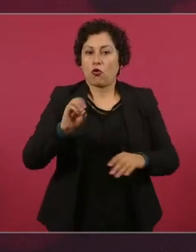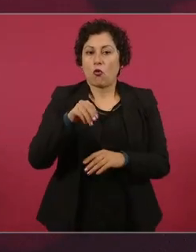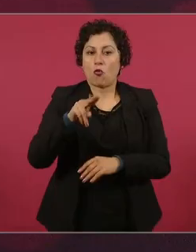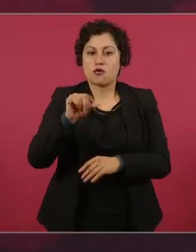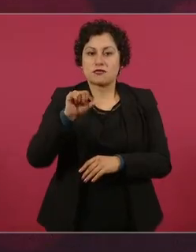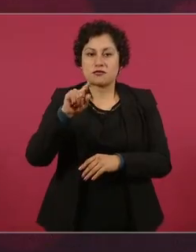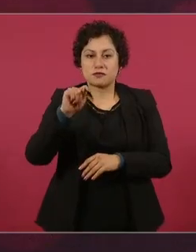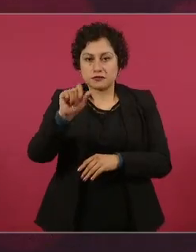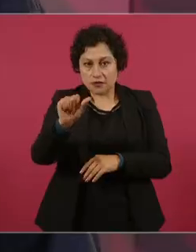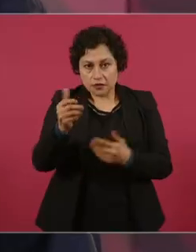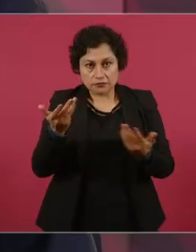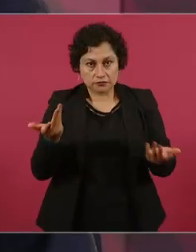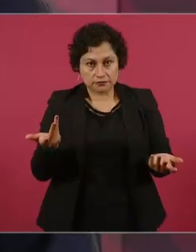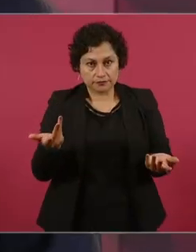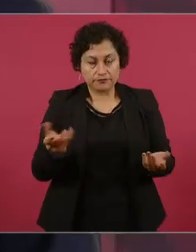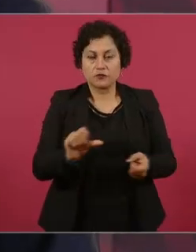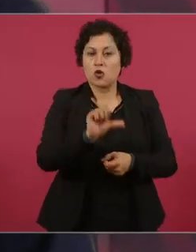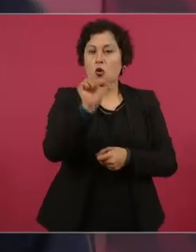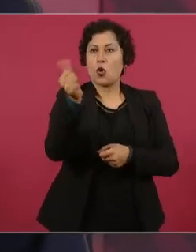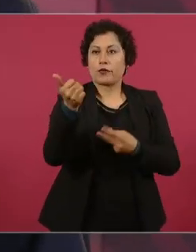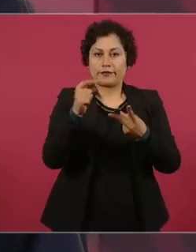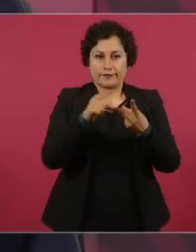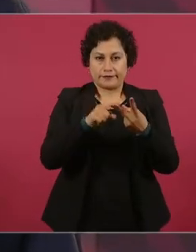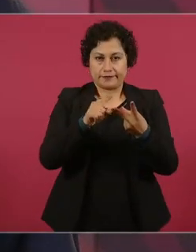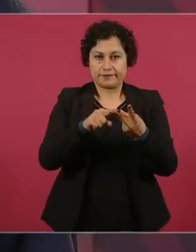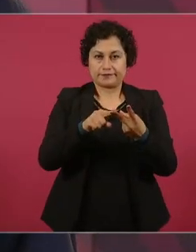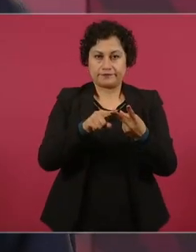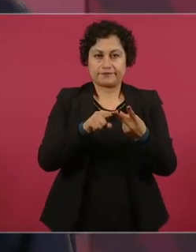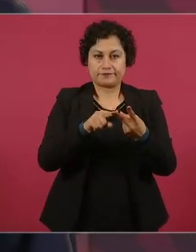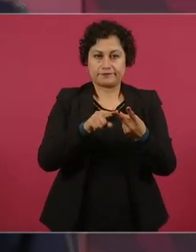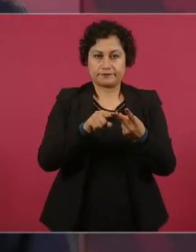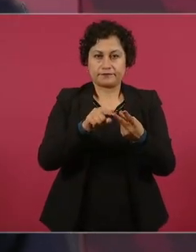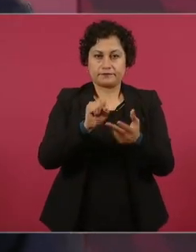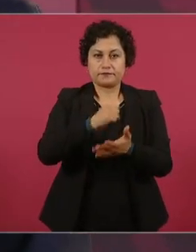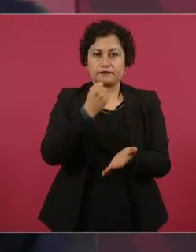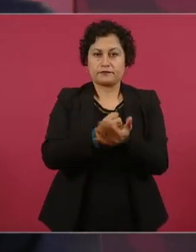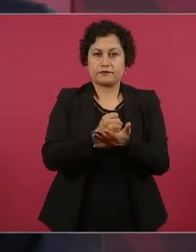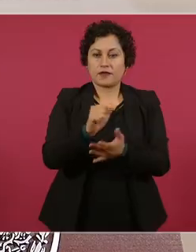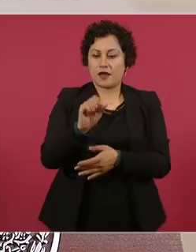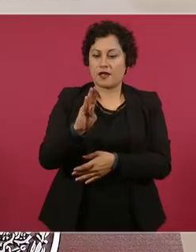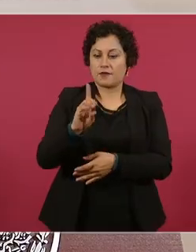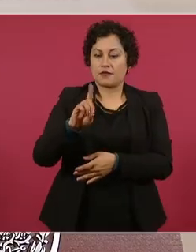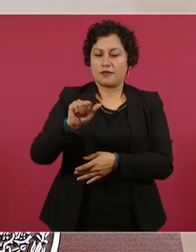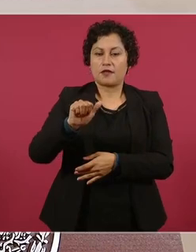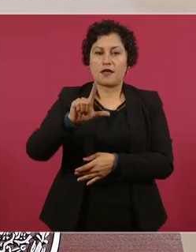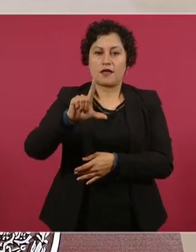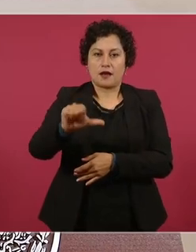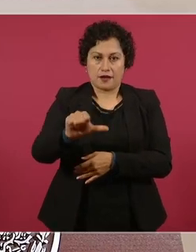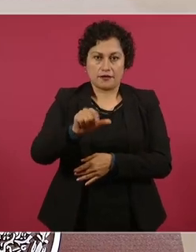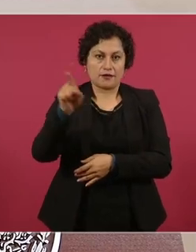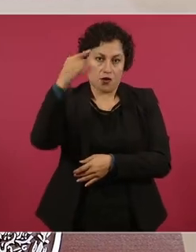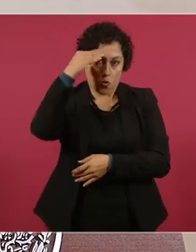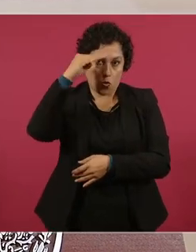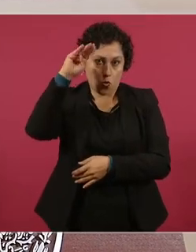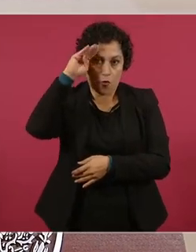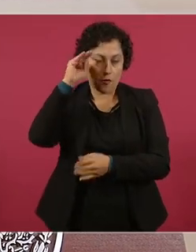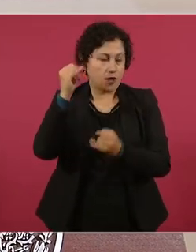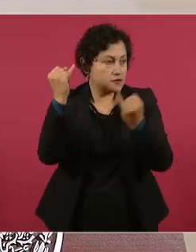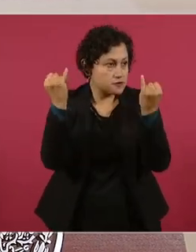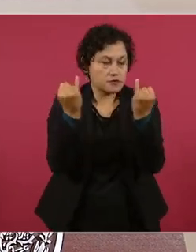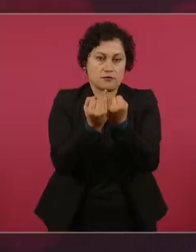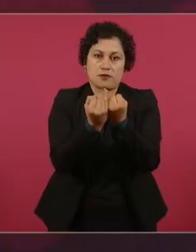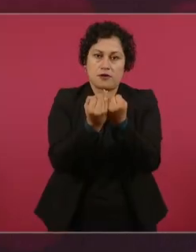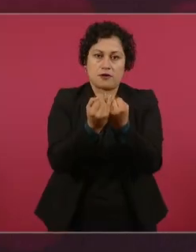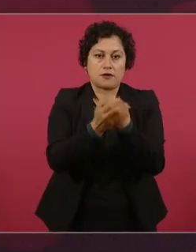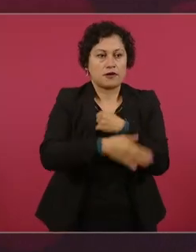La otra, la Abdala de Cuba también, sí,